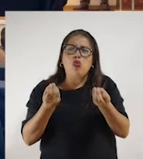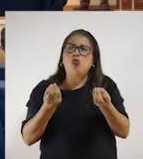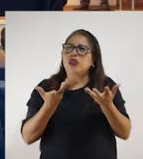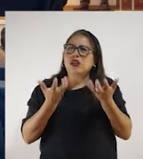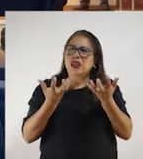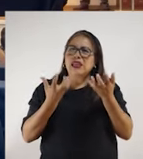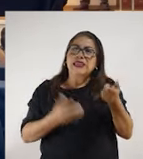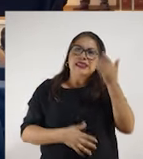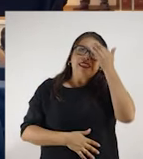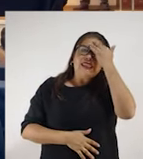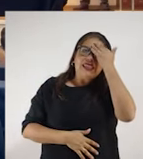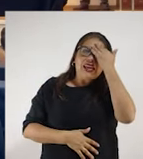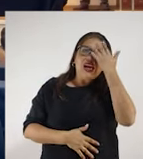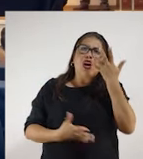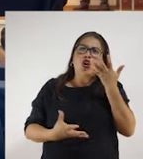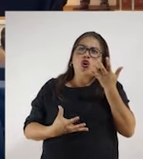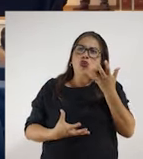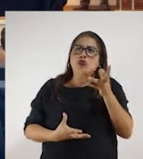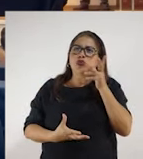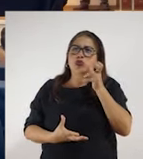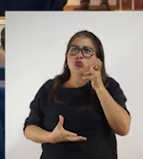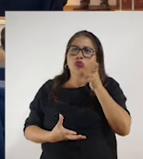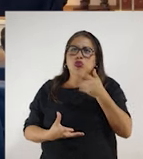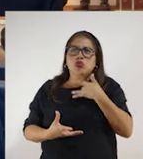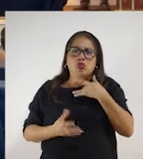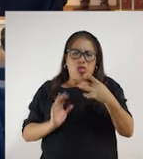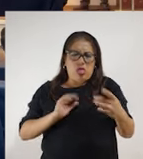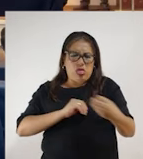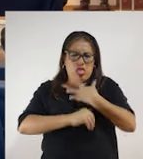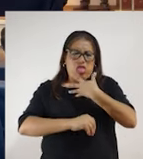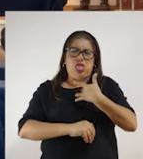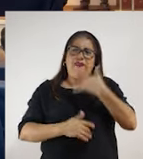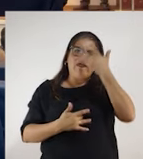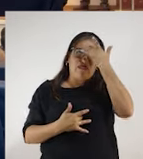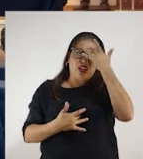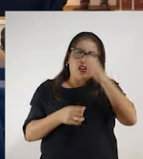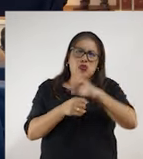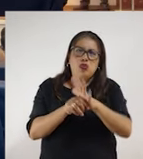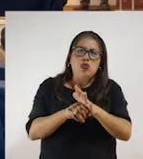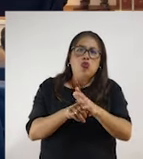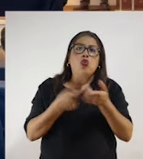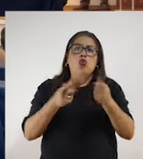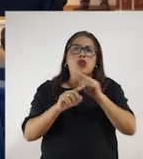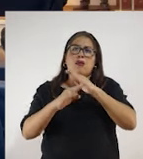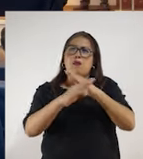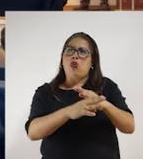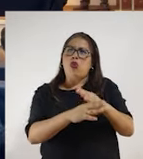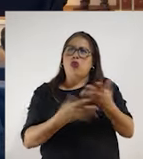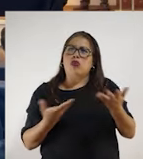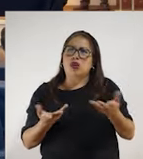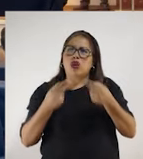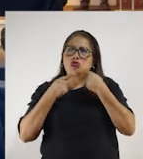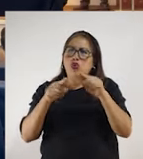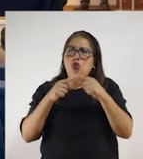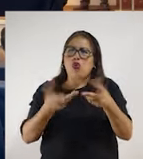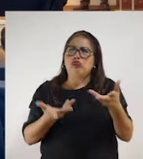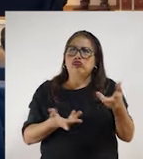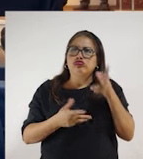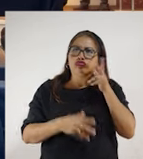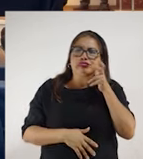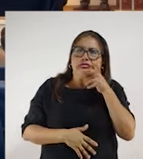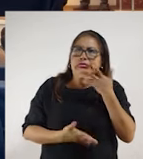momento? ¿Cómo se podía contagiar la persona del COVID? Y no podía acceder a las noticias porque